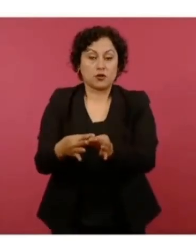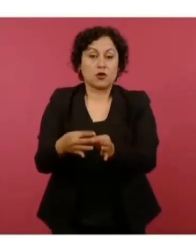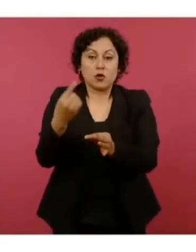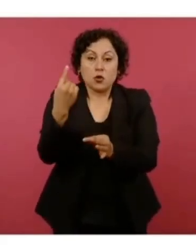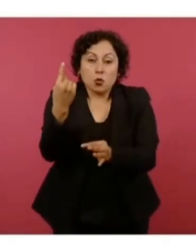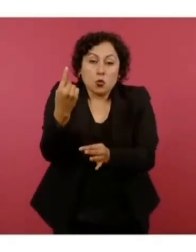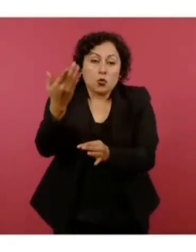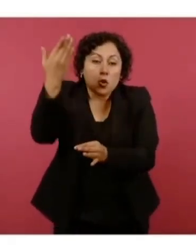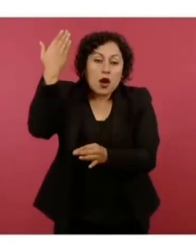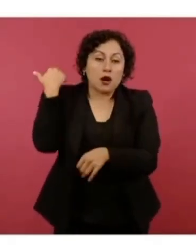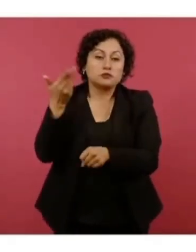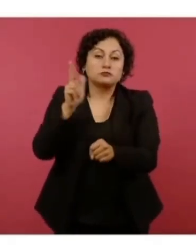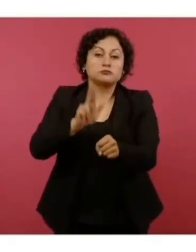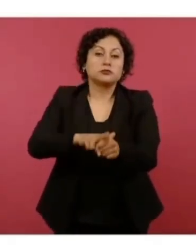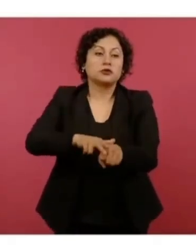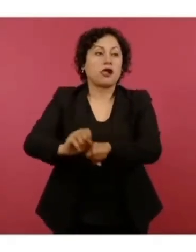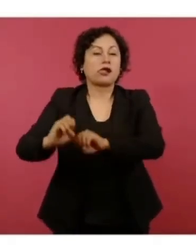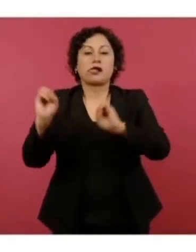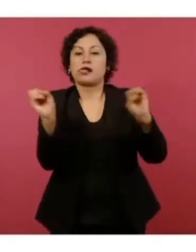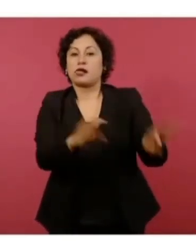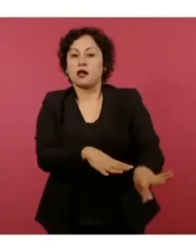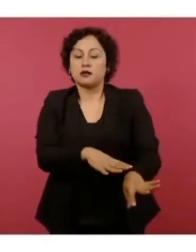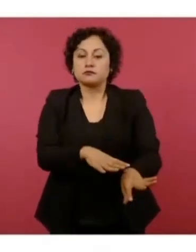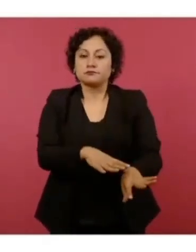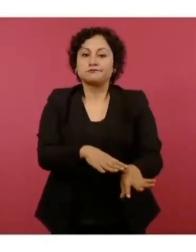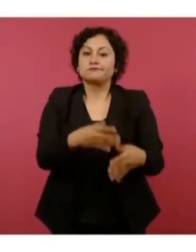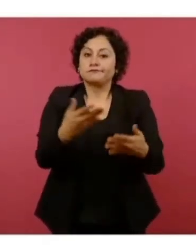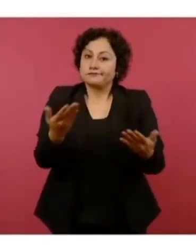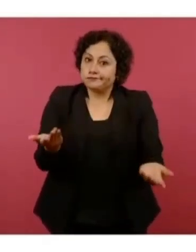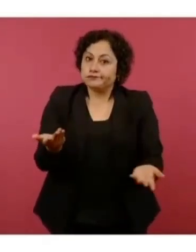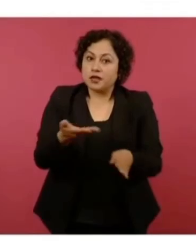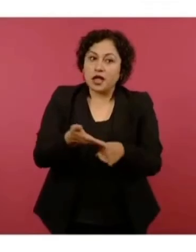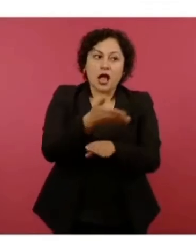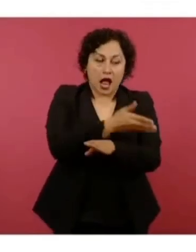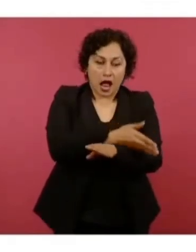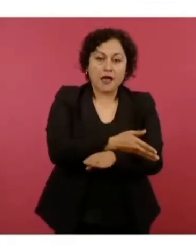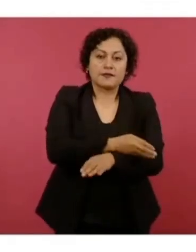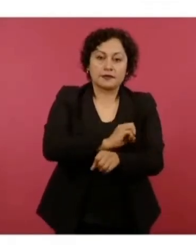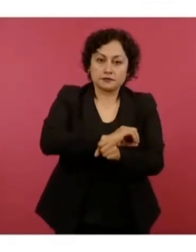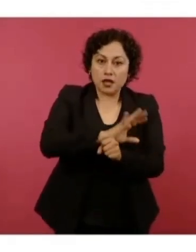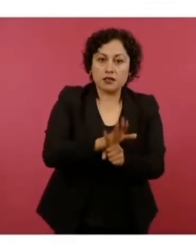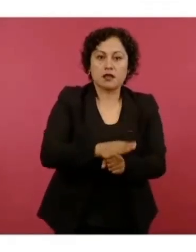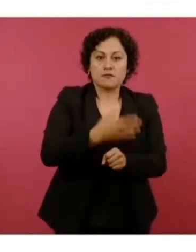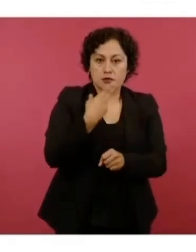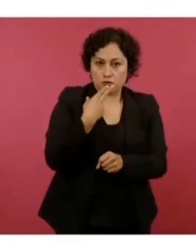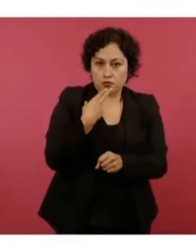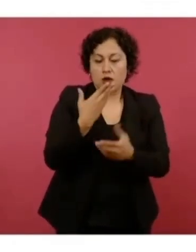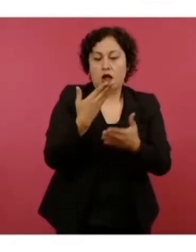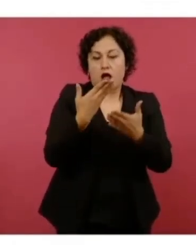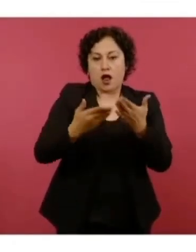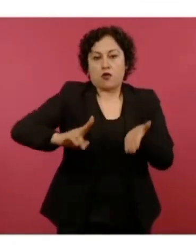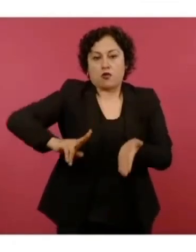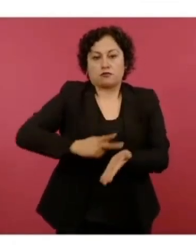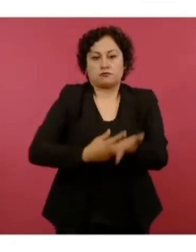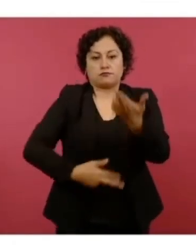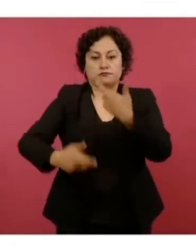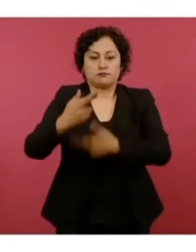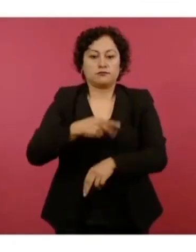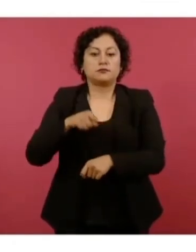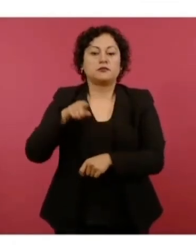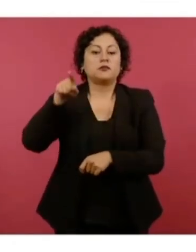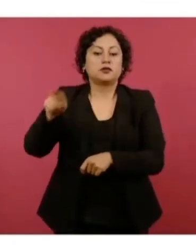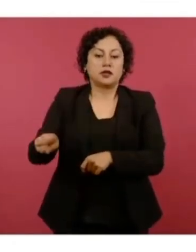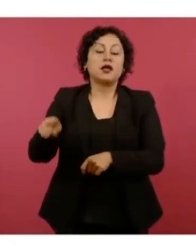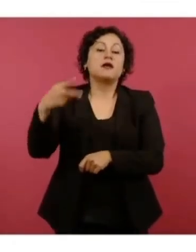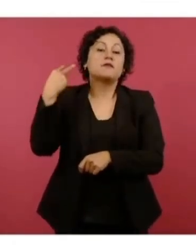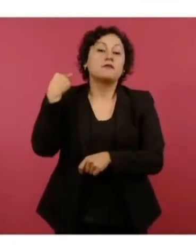hospitales abandonados que se sirvieron para la pandemia, pero que ahora estamos poniendo en operación, el Hospital Materno Infantil de Coatzacoalcos